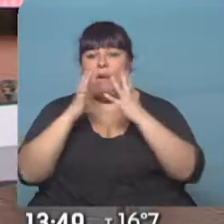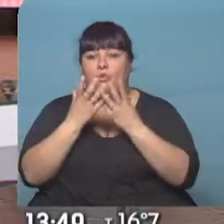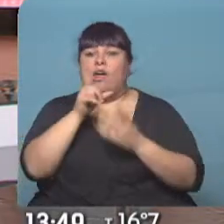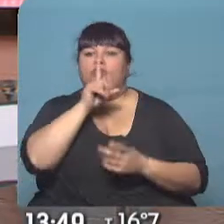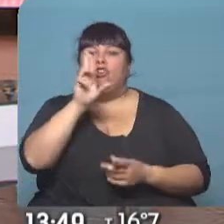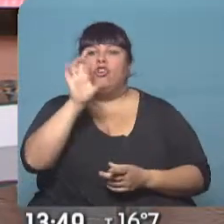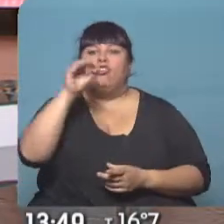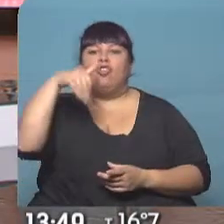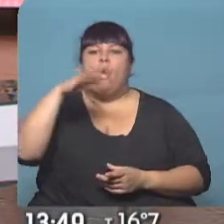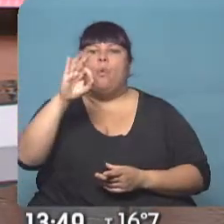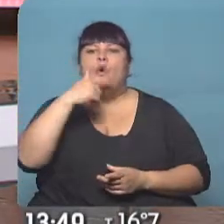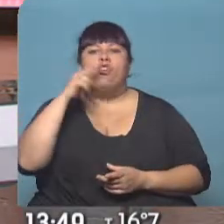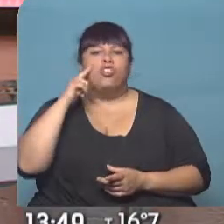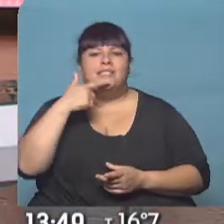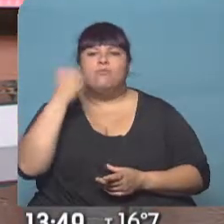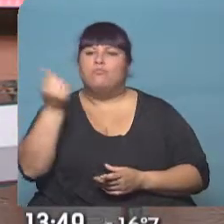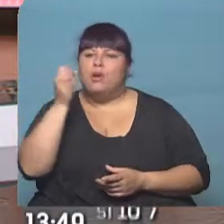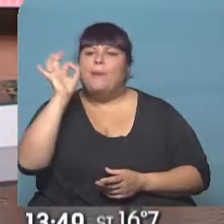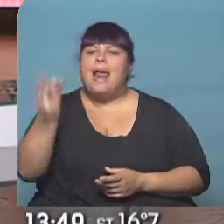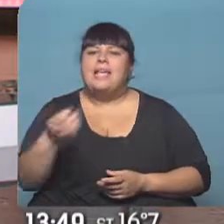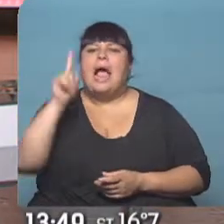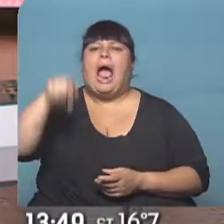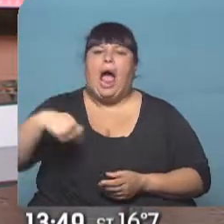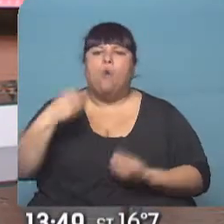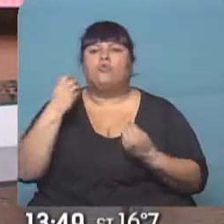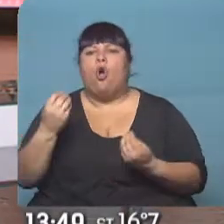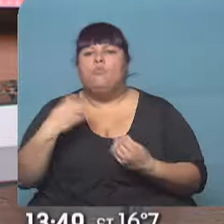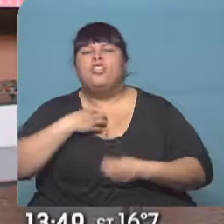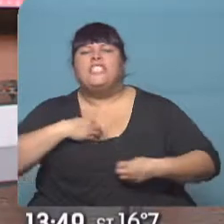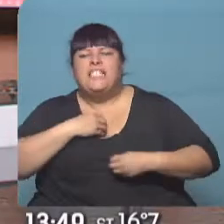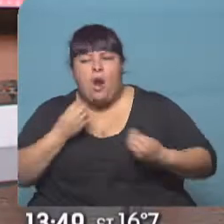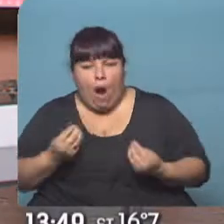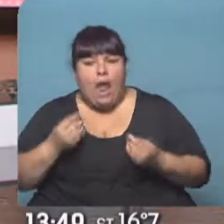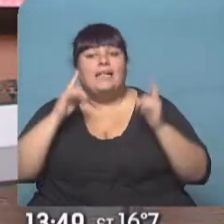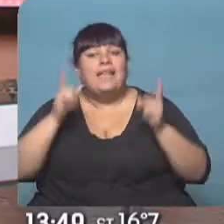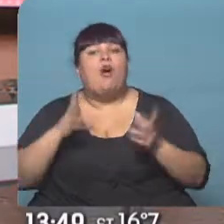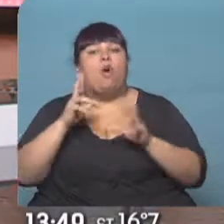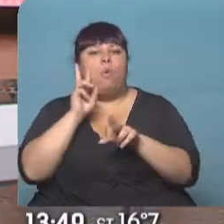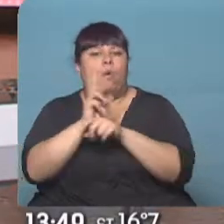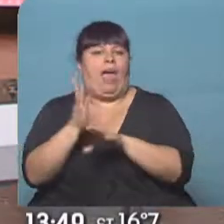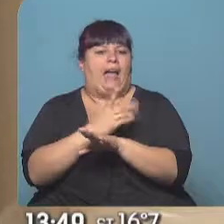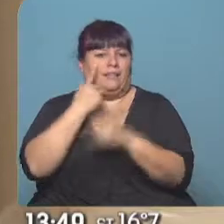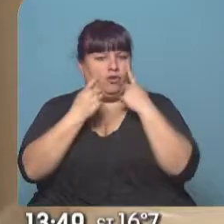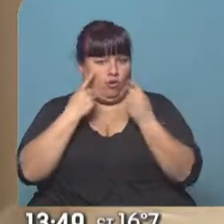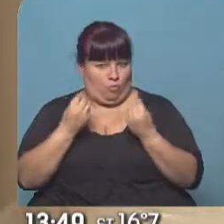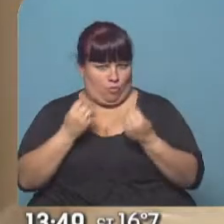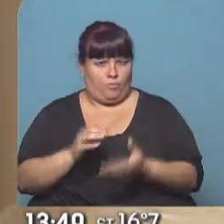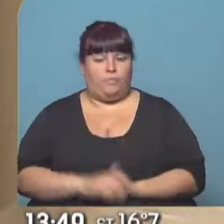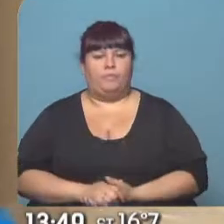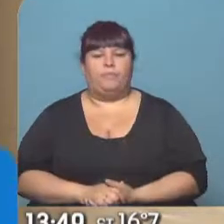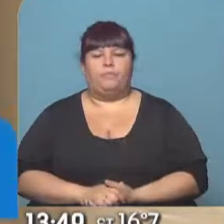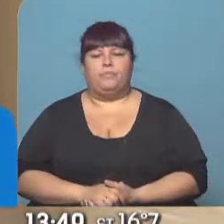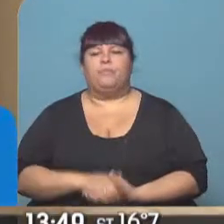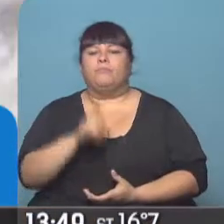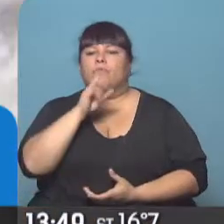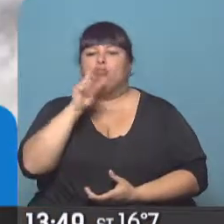trombosis es muy importante conocer las causas los síntomas y también cómo prevenirla la